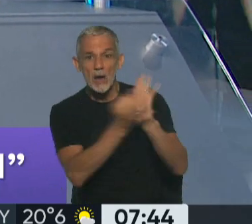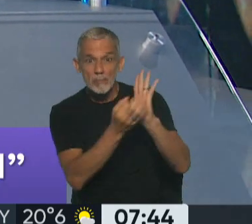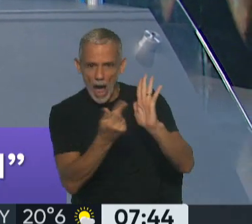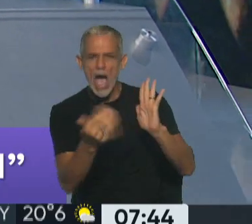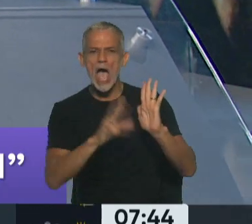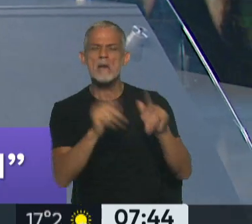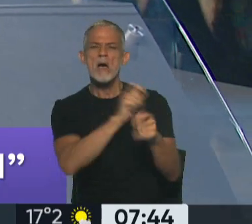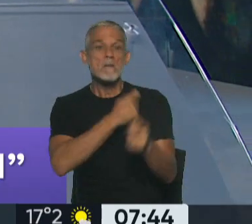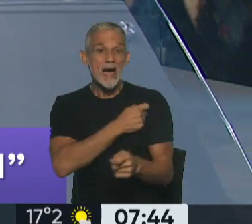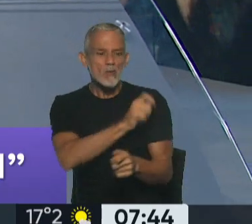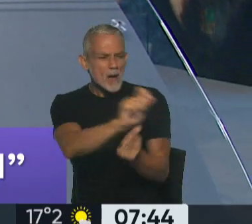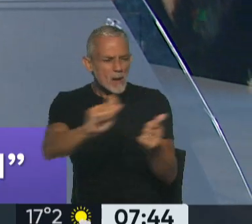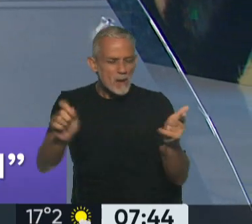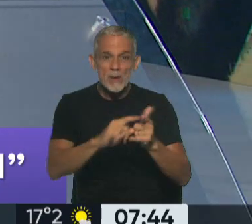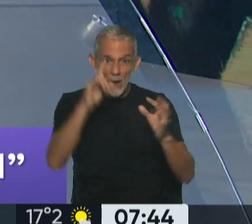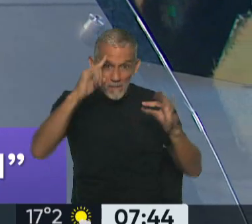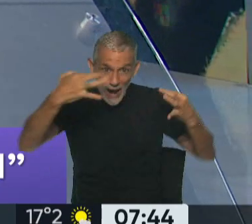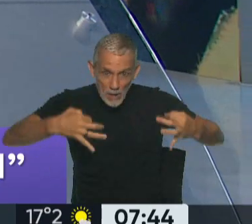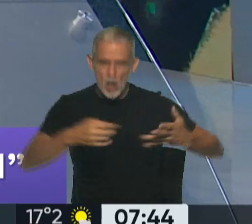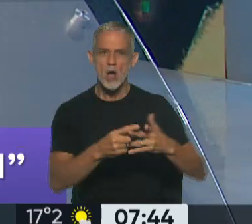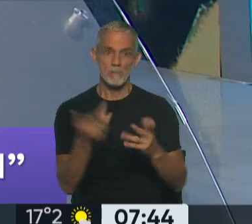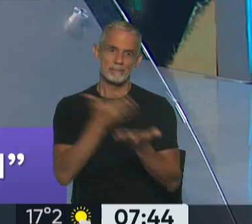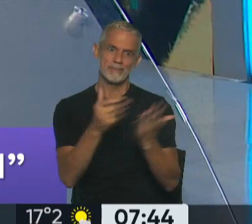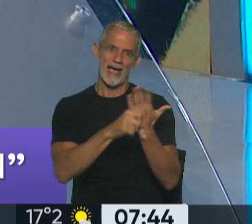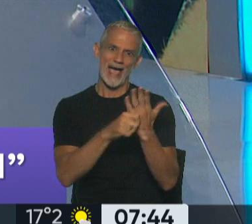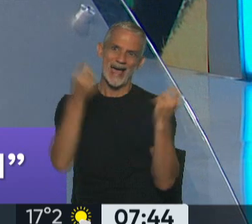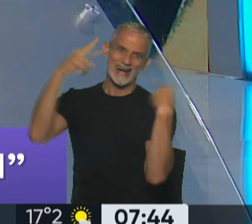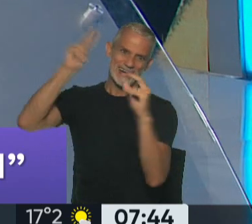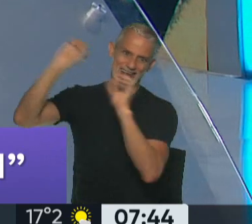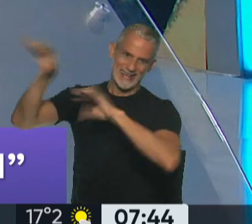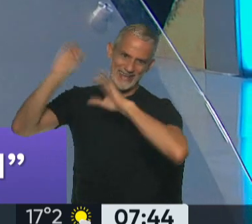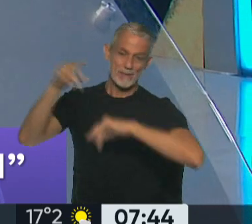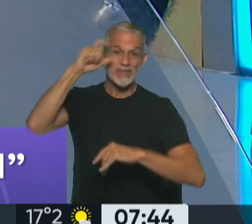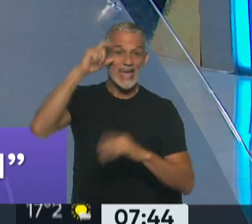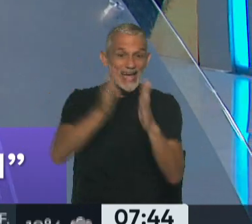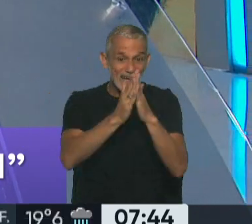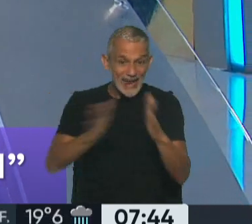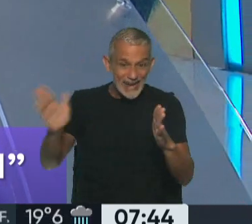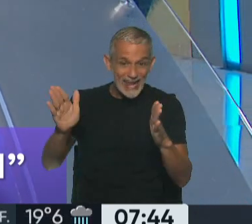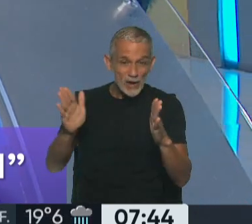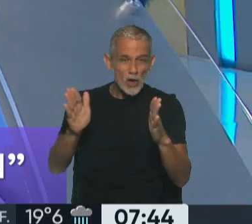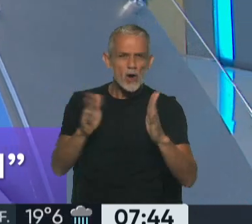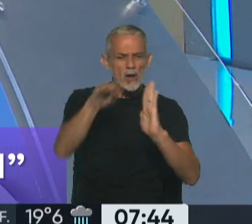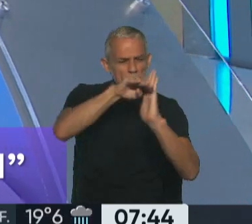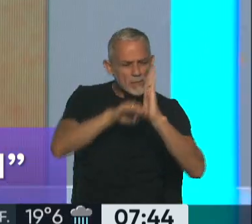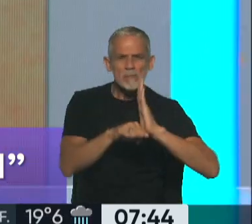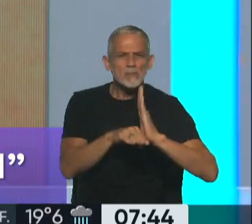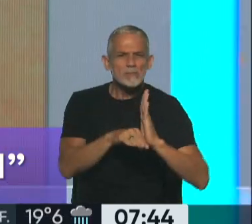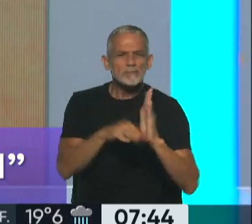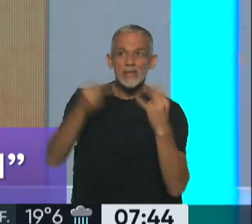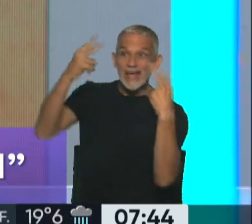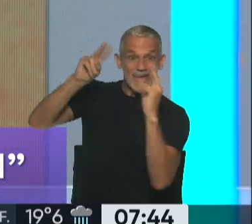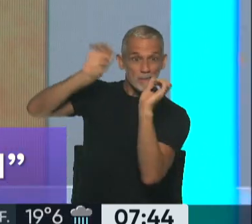esté vacunando Porque además demandan nuestra carne en enero además y esto es muy importante Los indicadores de